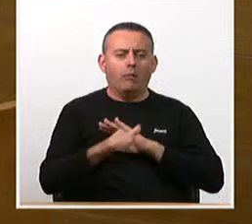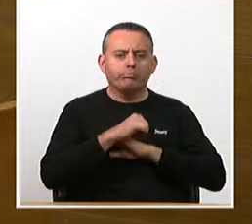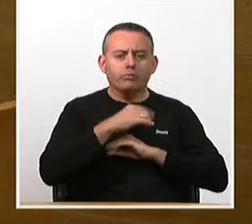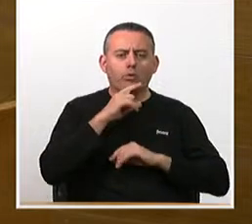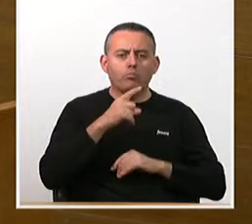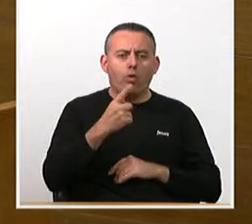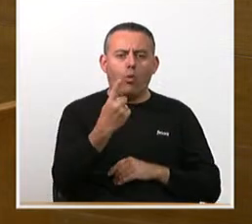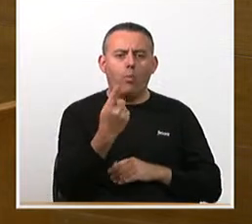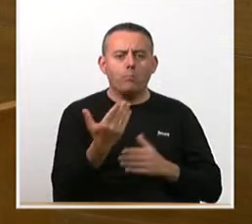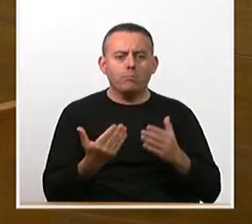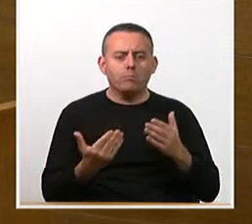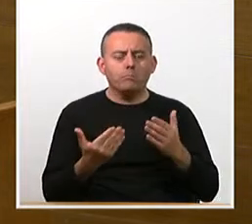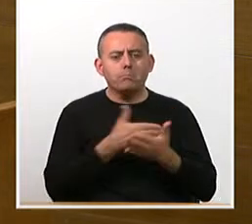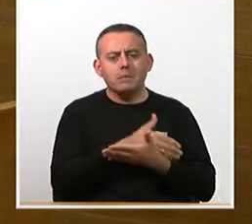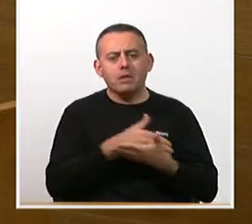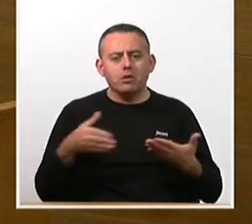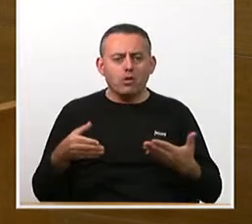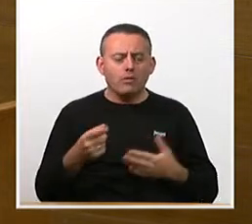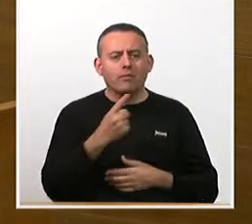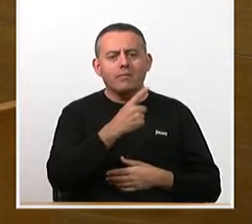de 1,137